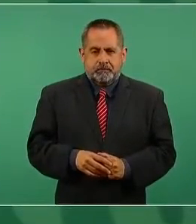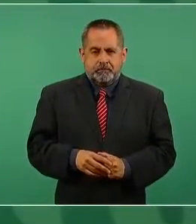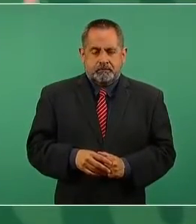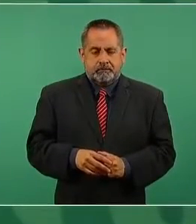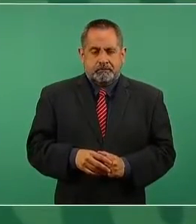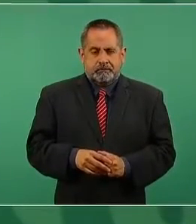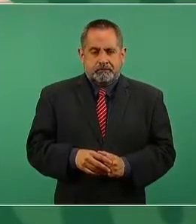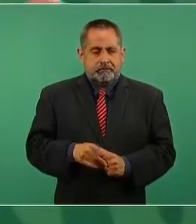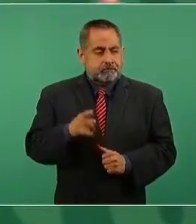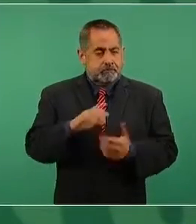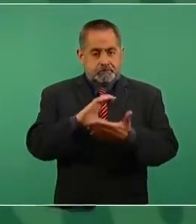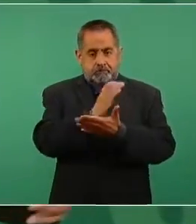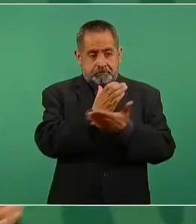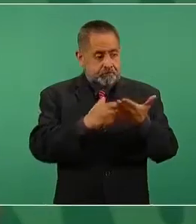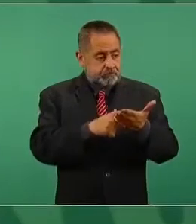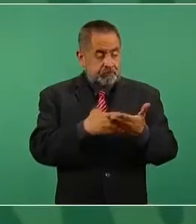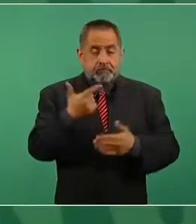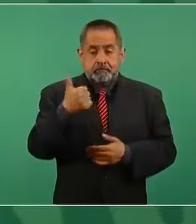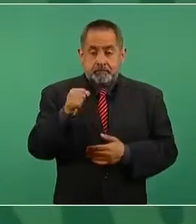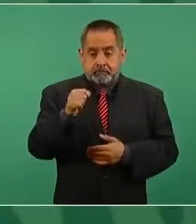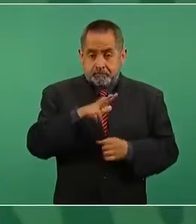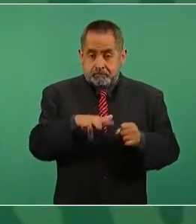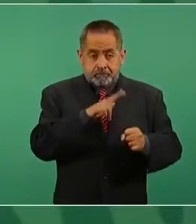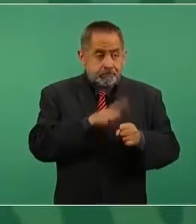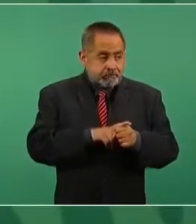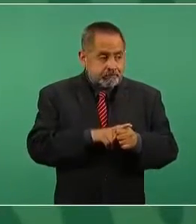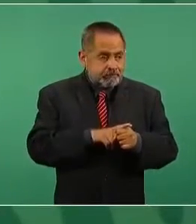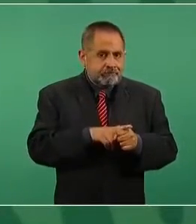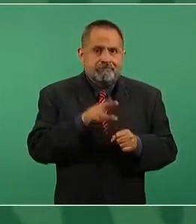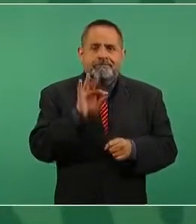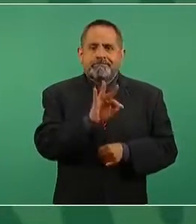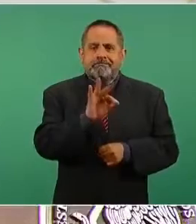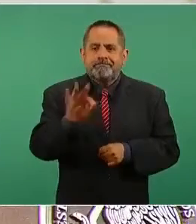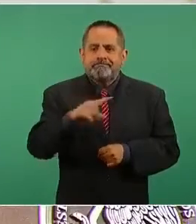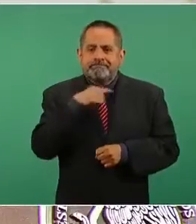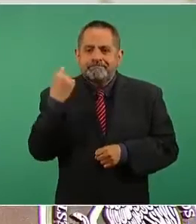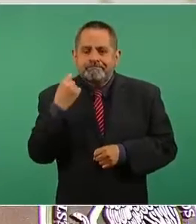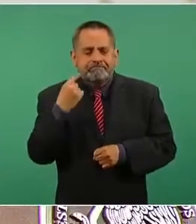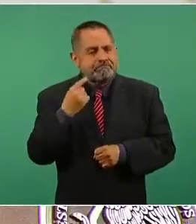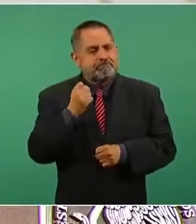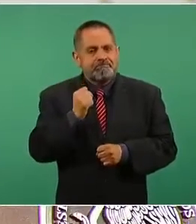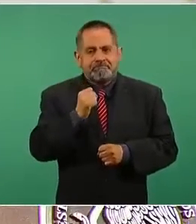el caso del contrato del gas natural tenía una fecha de vencimiento.